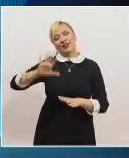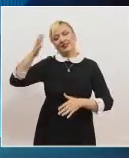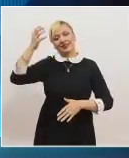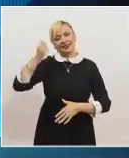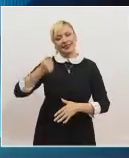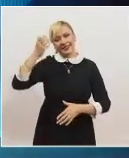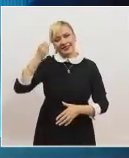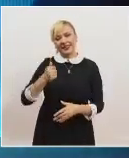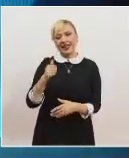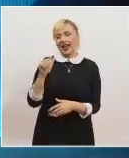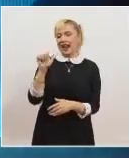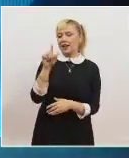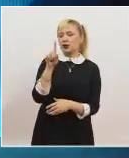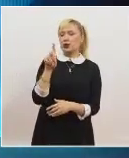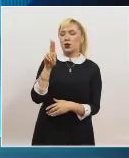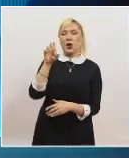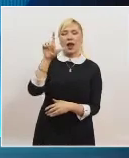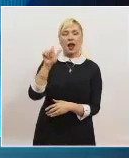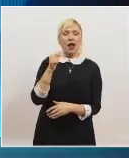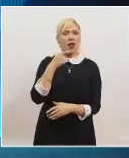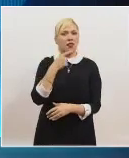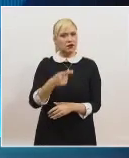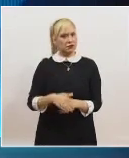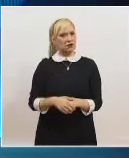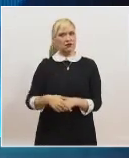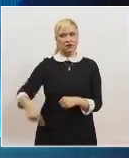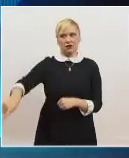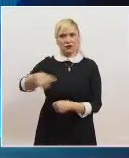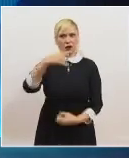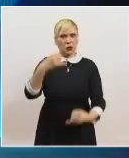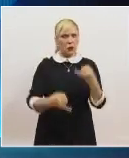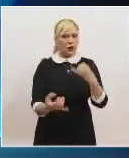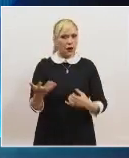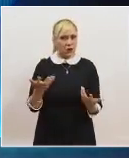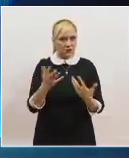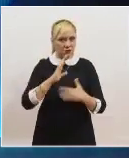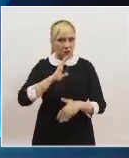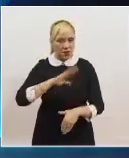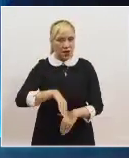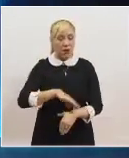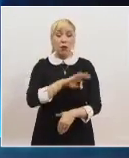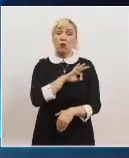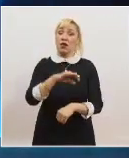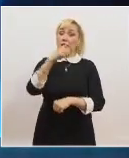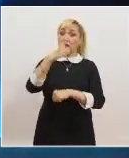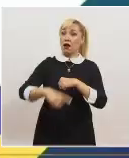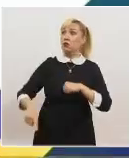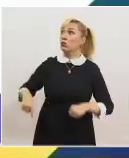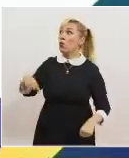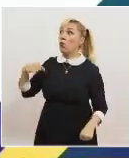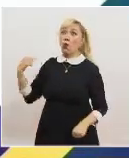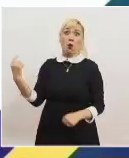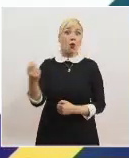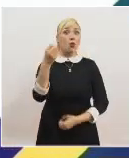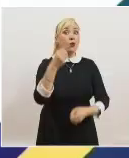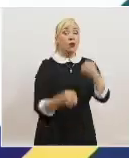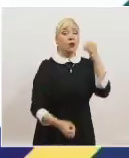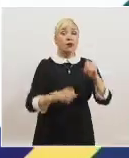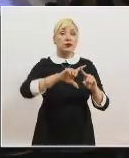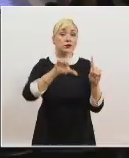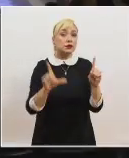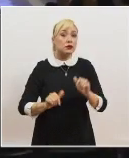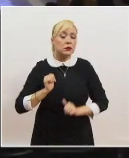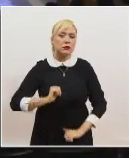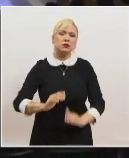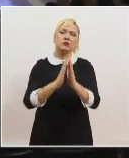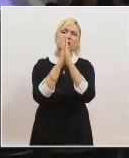Azuela, aseguró que el comportamiento indebido de algunos juzgadores podría dañar a todo el Poder Judicial. Por ello, conminó